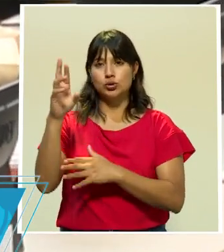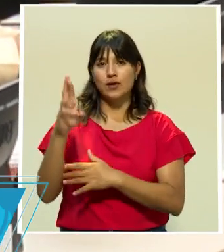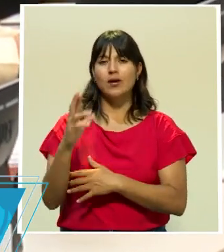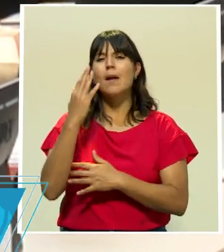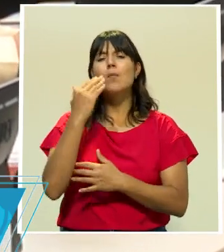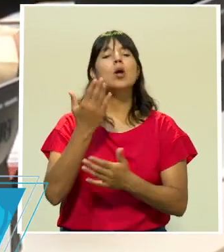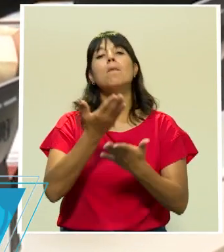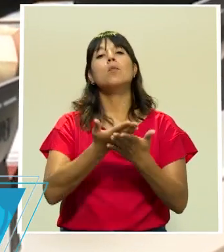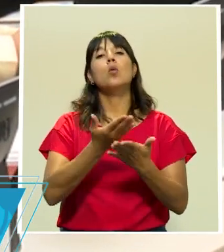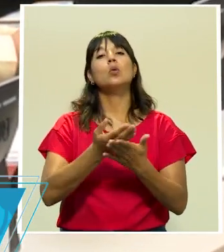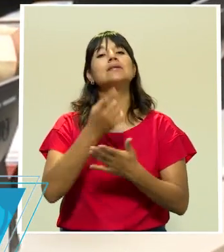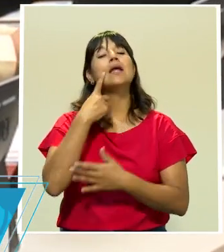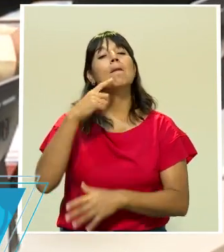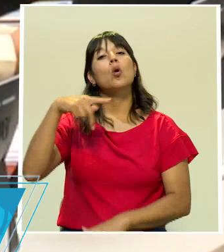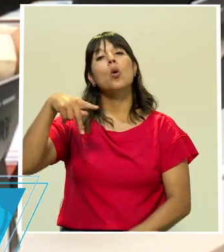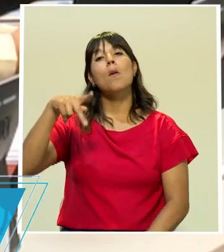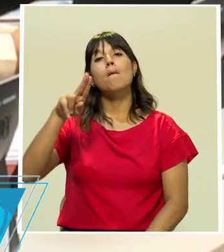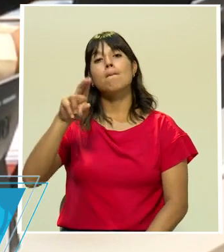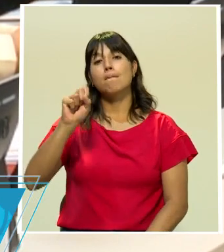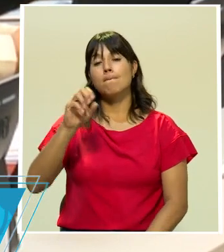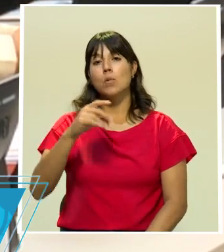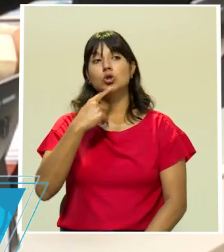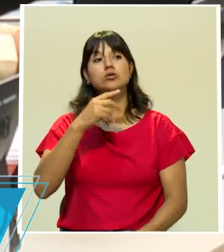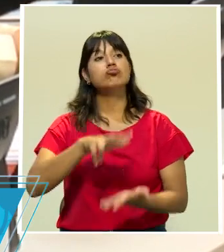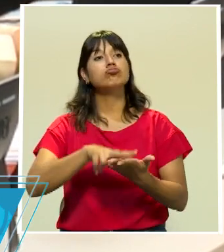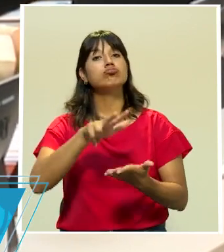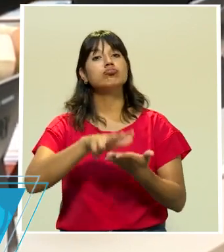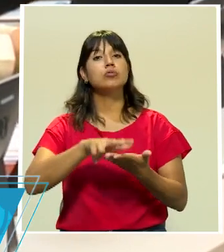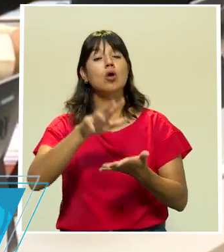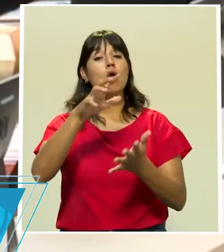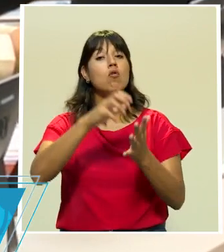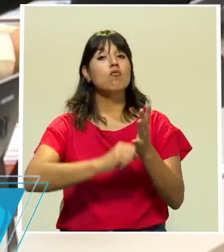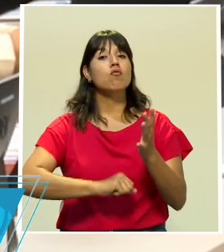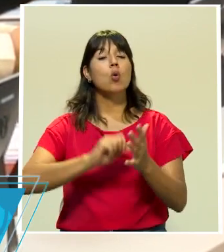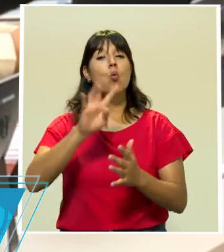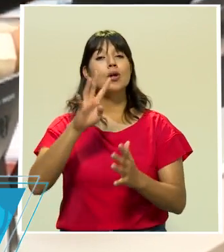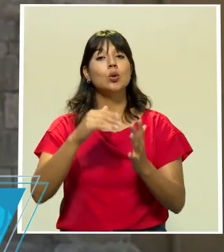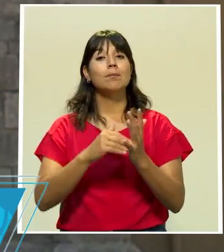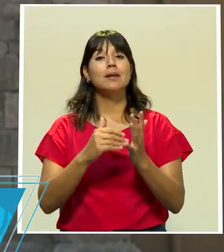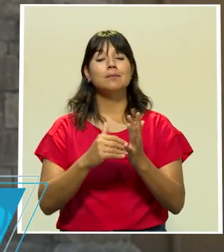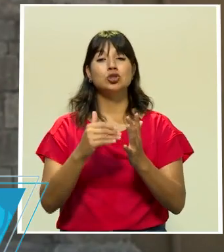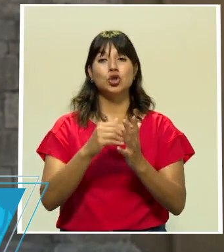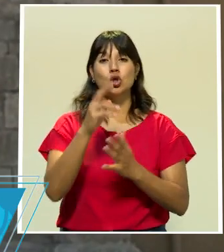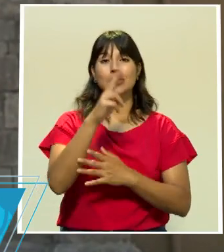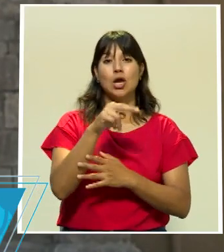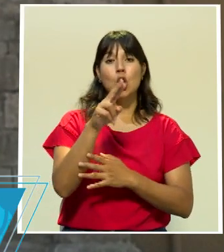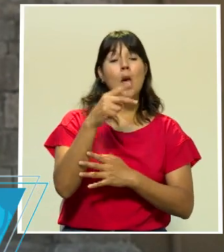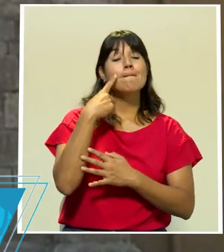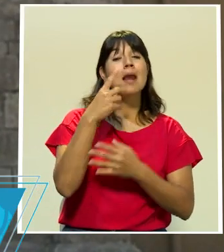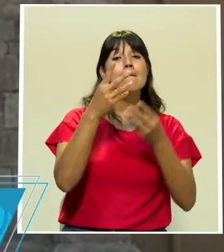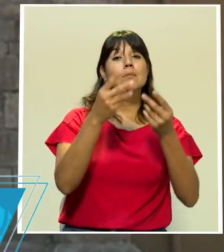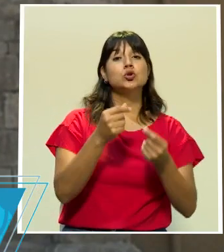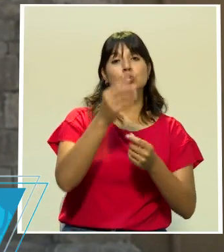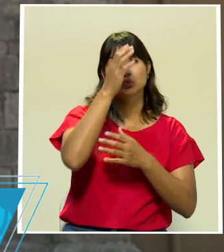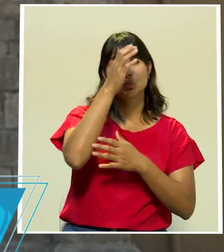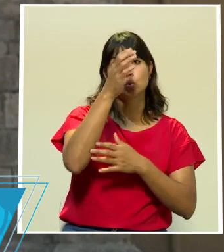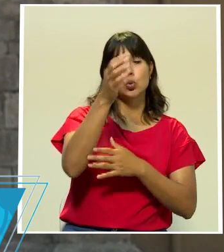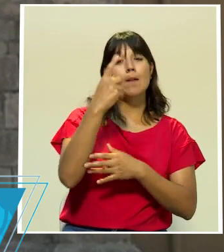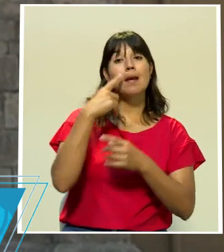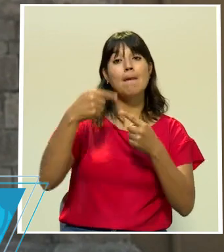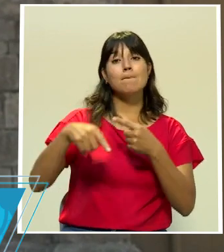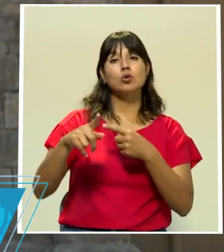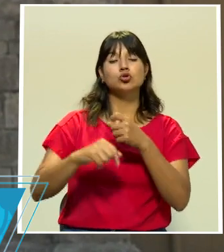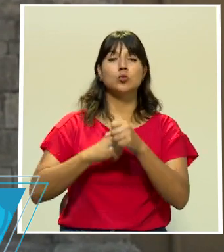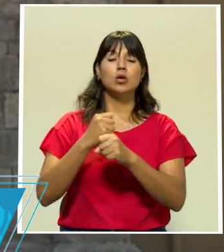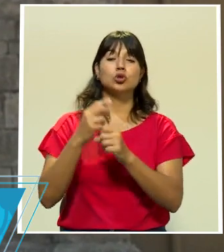fracción del partido Unidad Social Cristiana avalaba el recorte por más de 4.000 millones de colones en el presupuesto de cultura para el 2021.